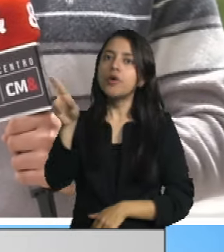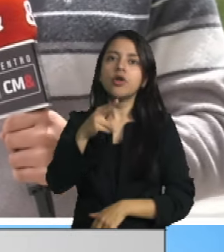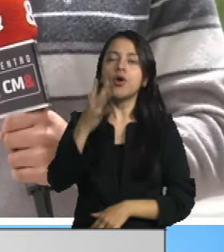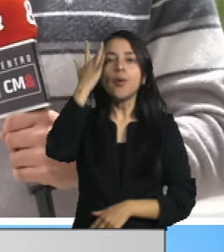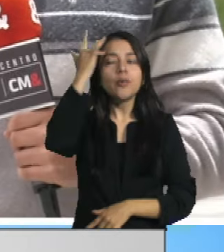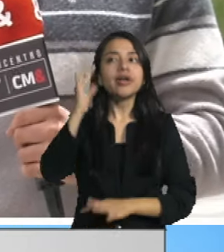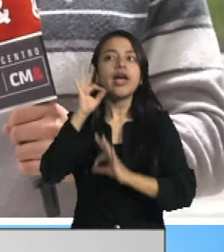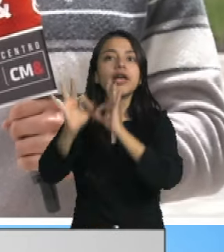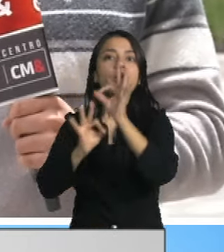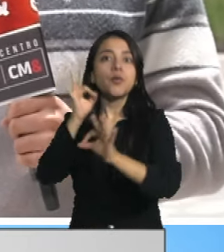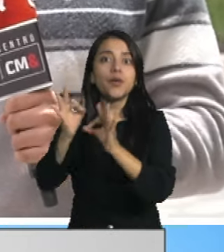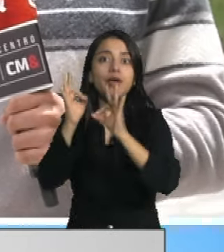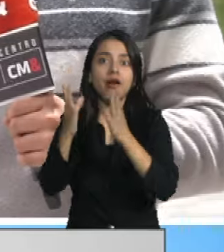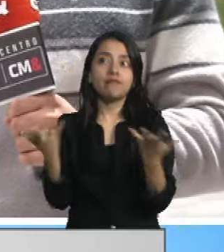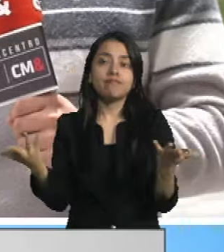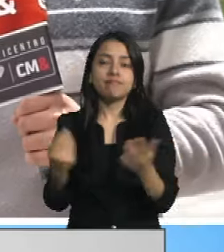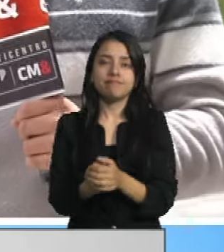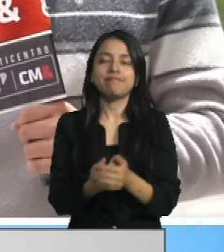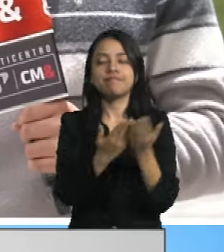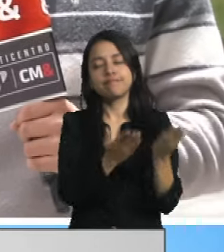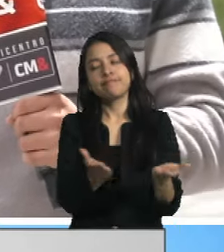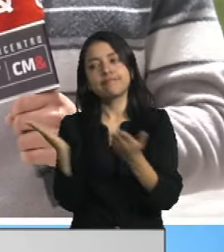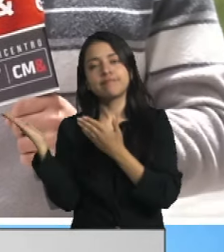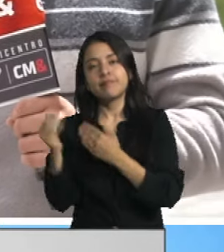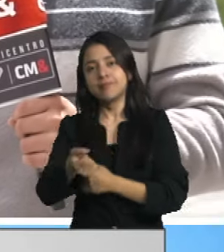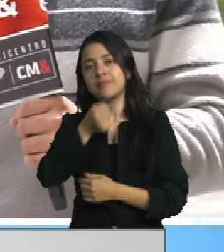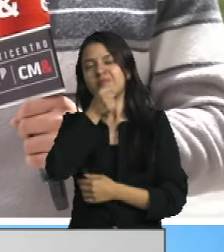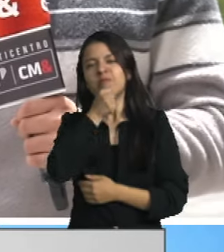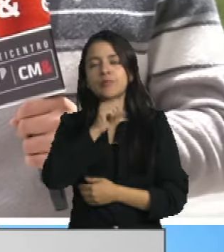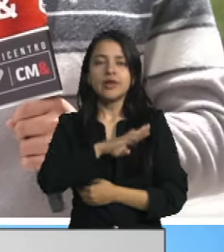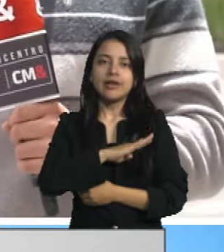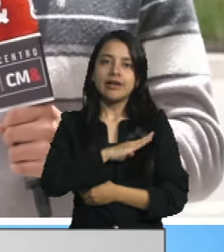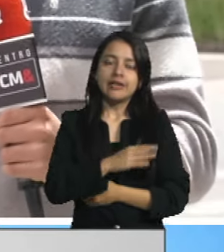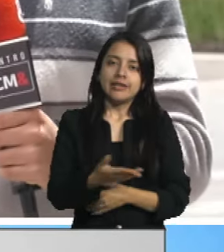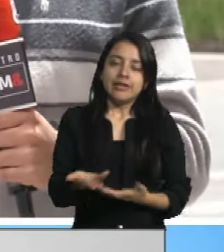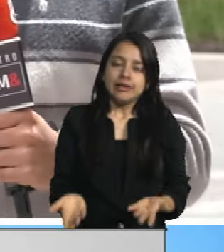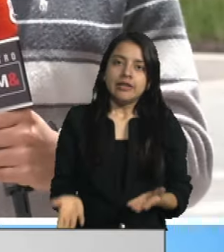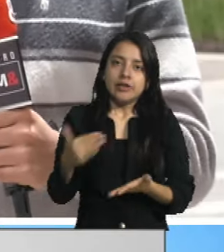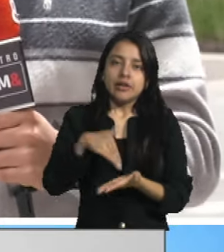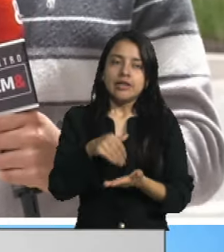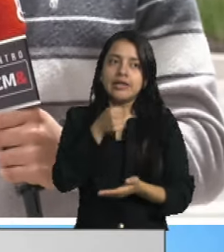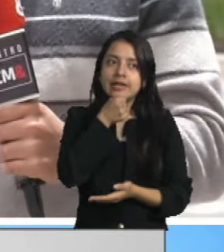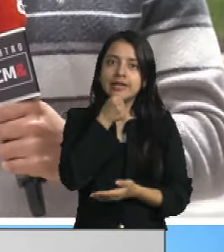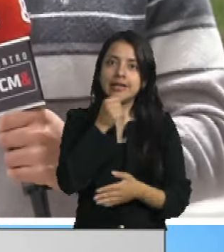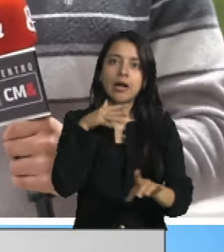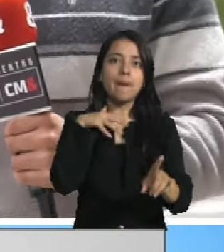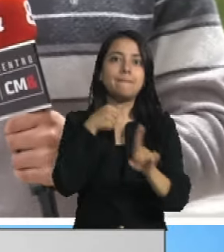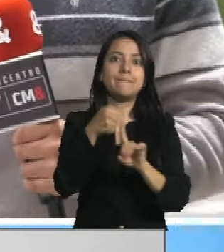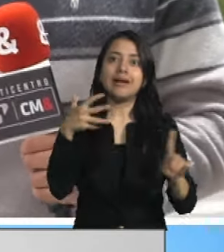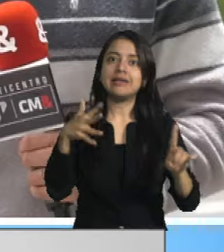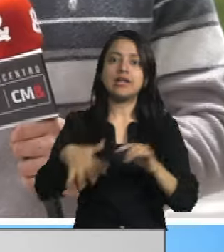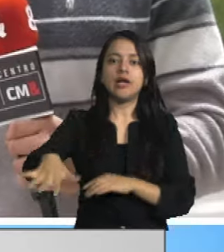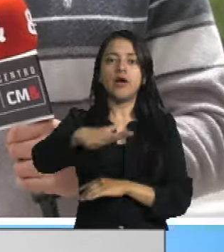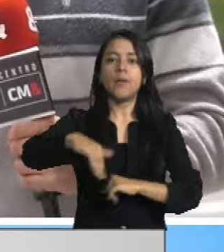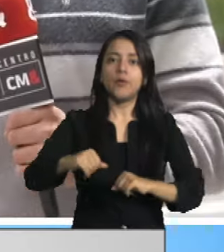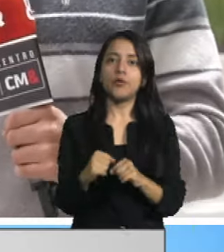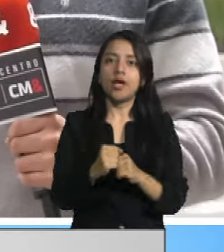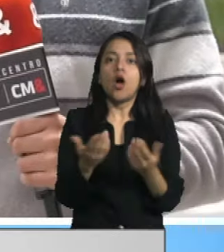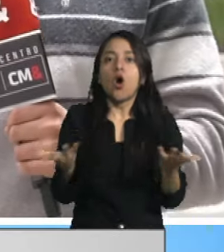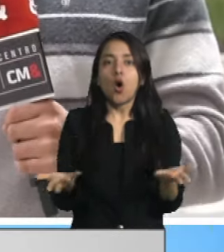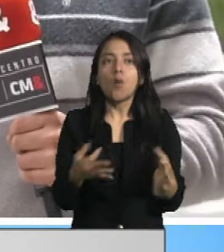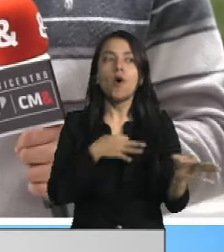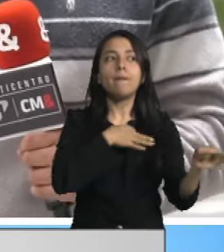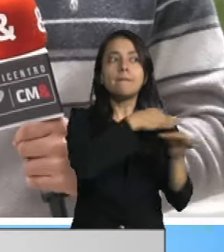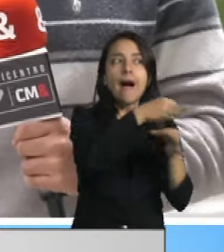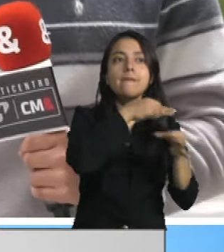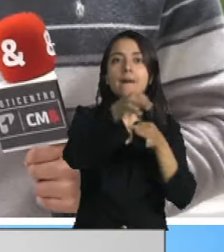difícil combatirlo. Escuchemos nuevamente al alcalde con el anuncio de esta noticia que impacta de manera directa tanto a la capital de la República como a los otros